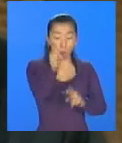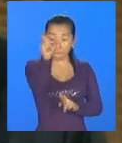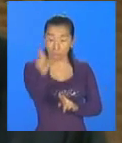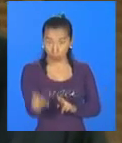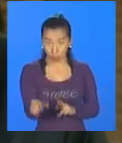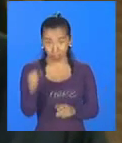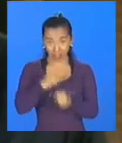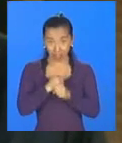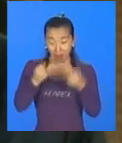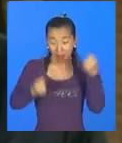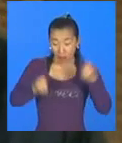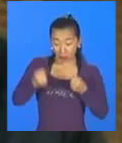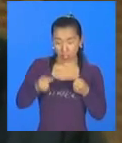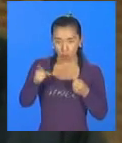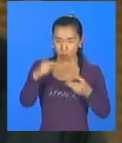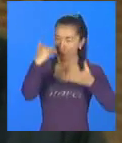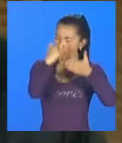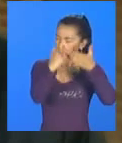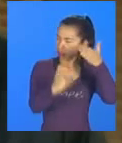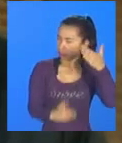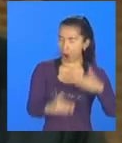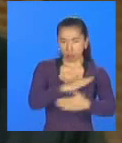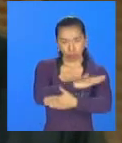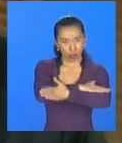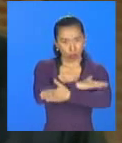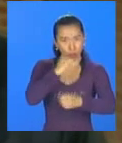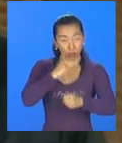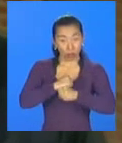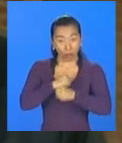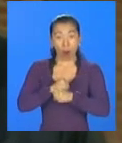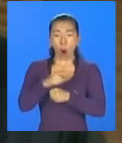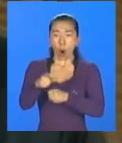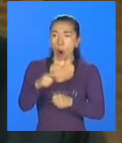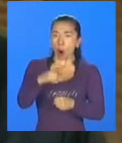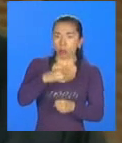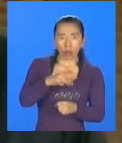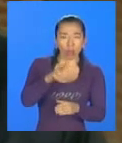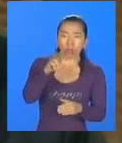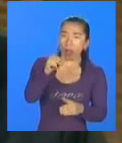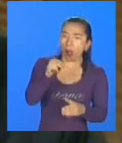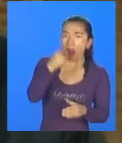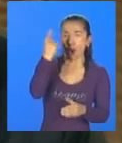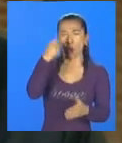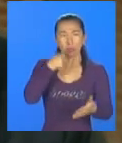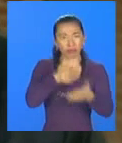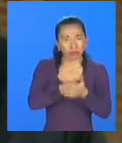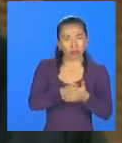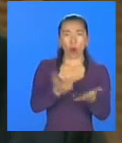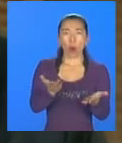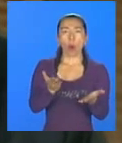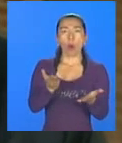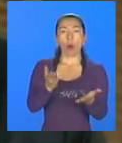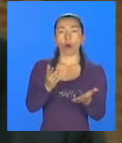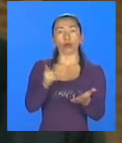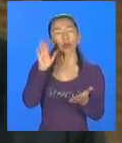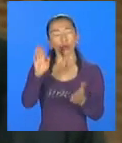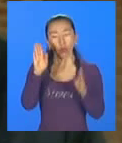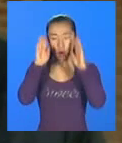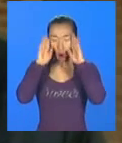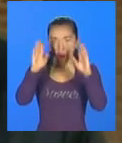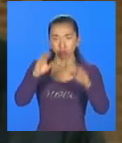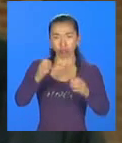operadores que vienen cumpliendo juiciosamente su labor, que no han tenido récords de accidentalidad, que su nivel de